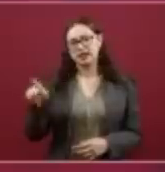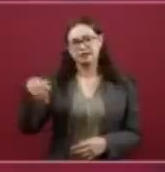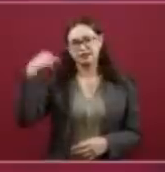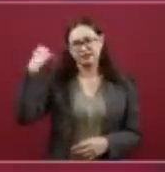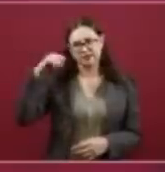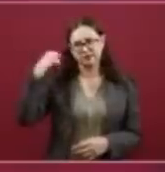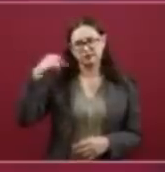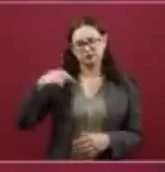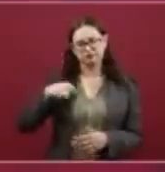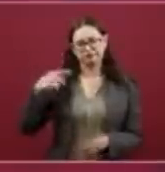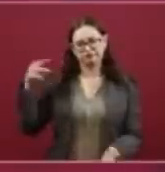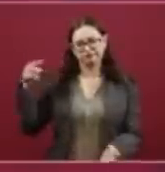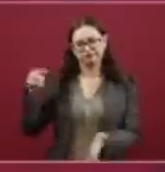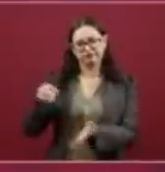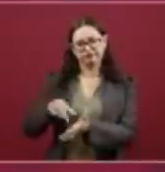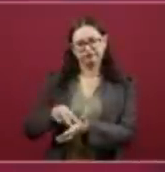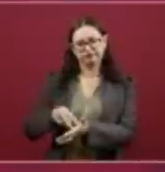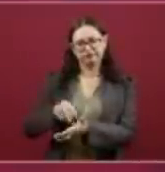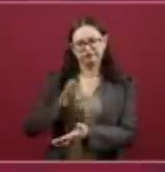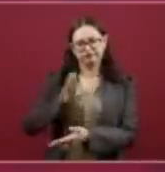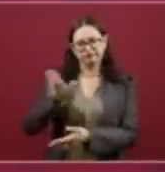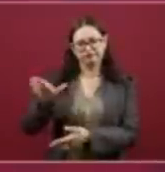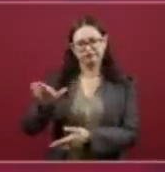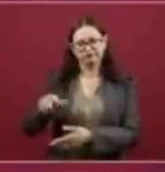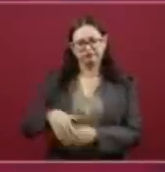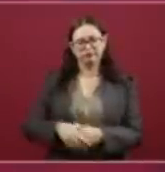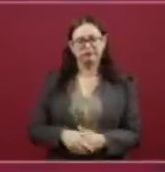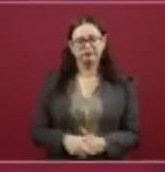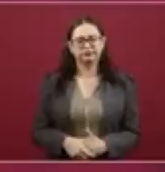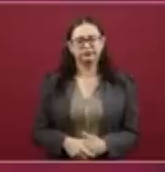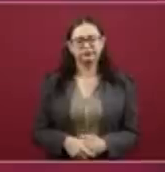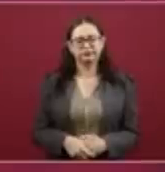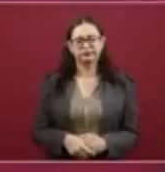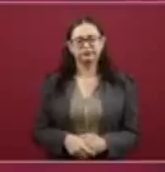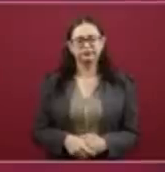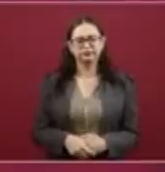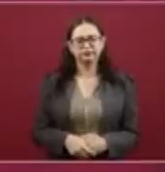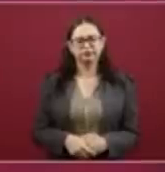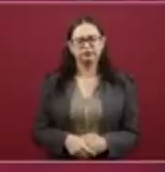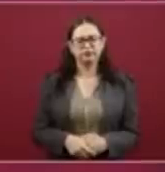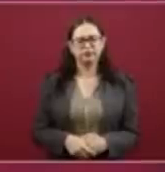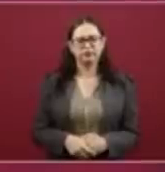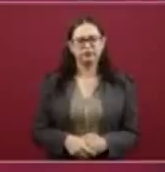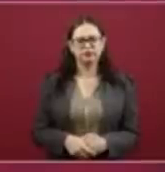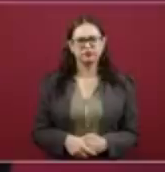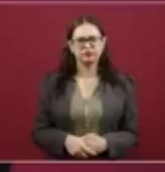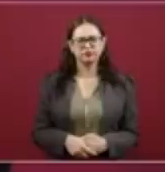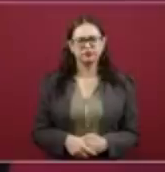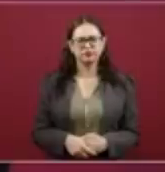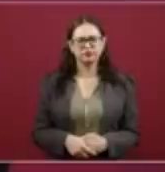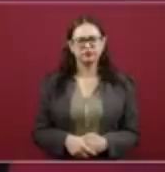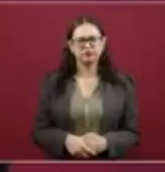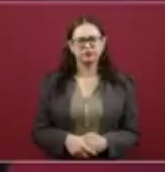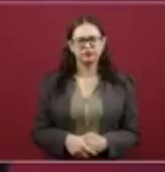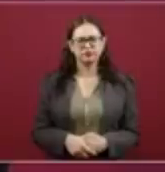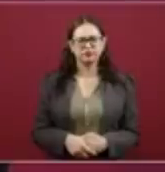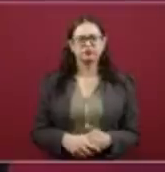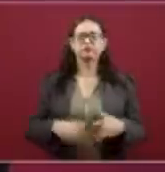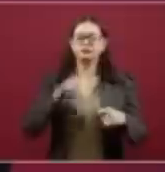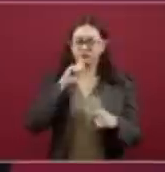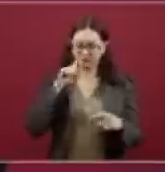Tabasco. Y vamos también a informarles ahora